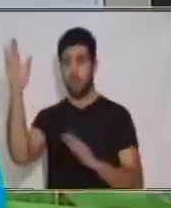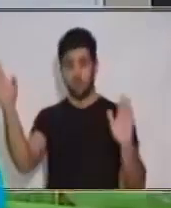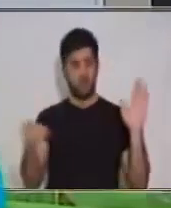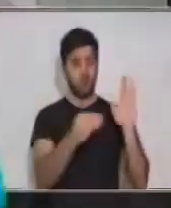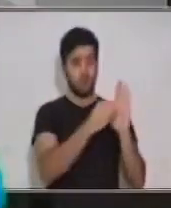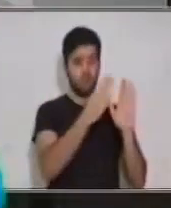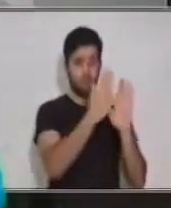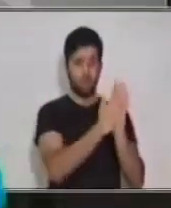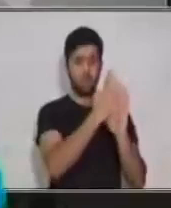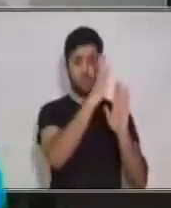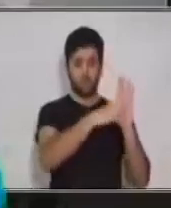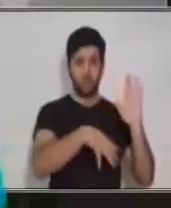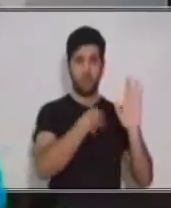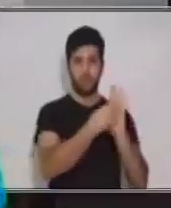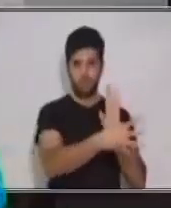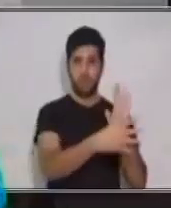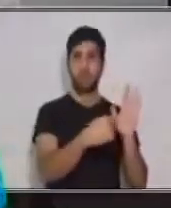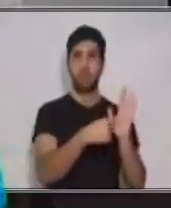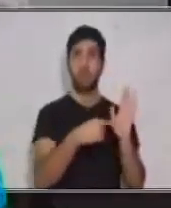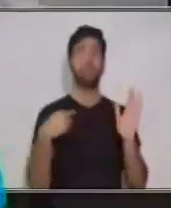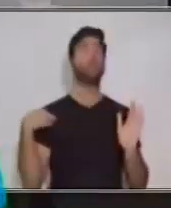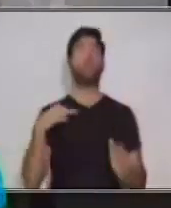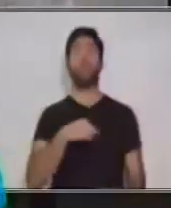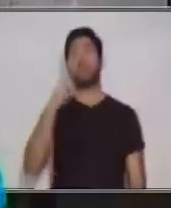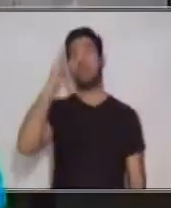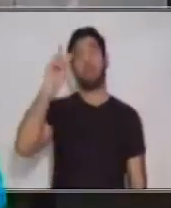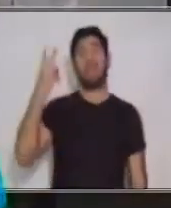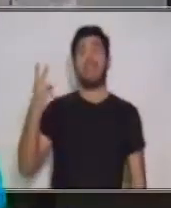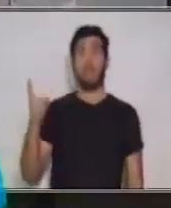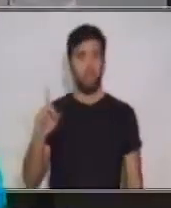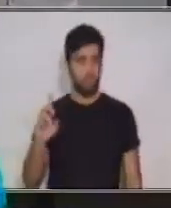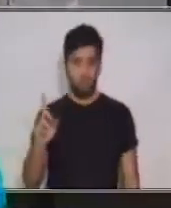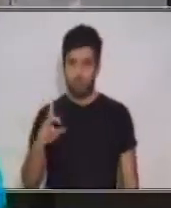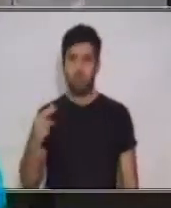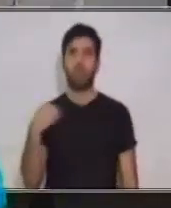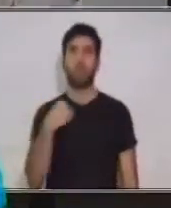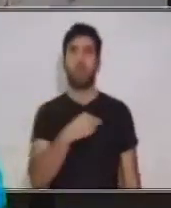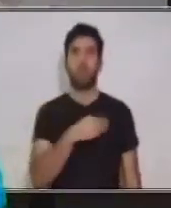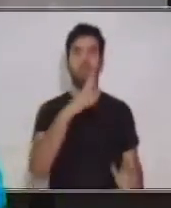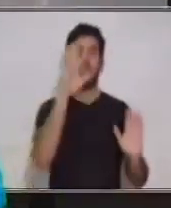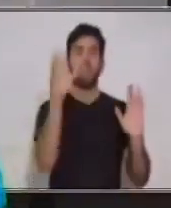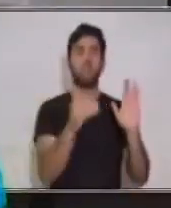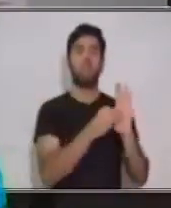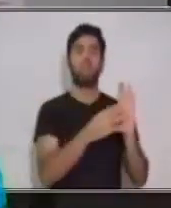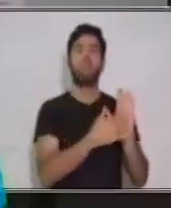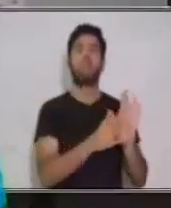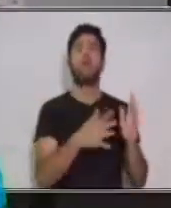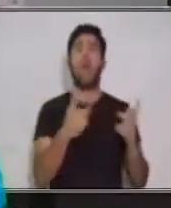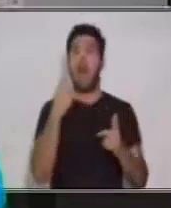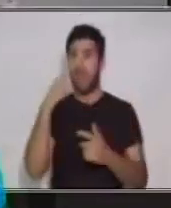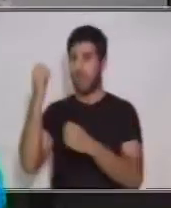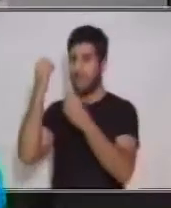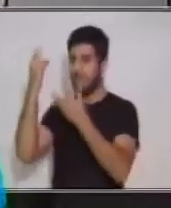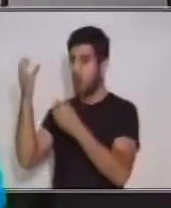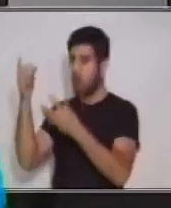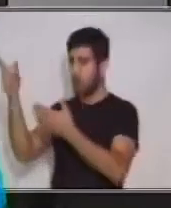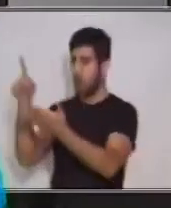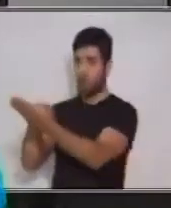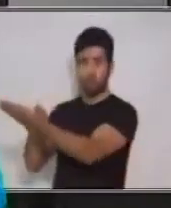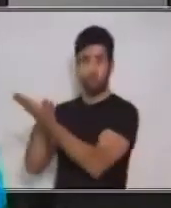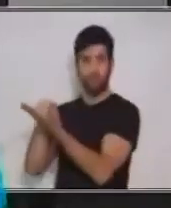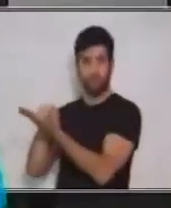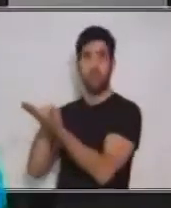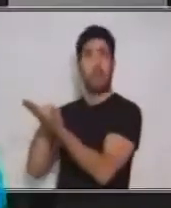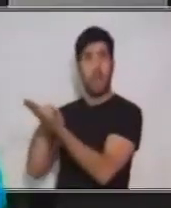tabla no lo inventamos. Lo que colocamos en la tabla fue con base a la encuesta. Yo no